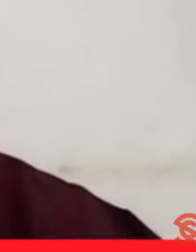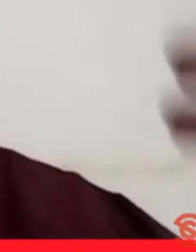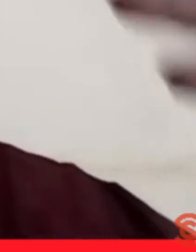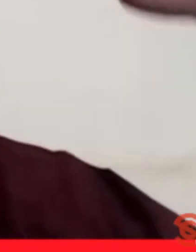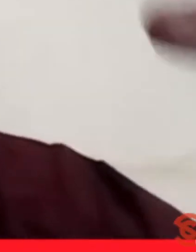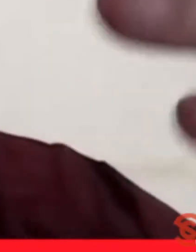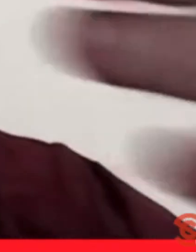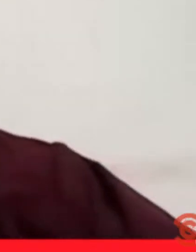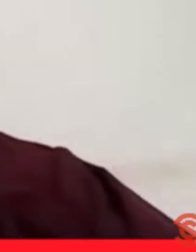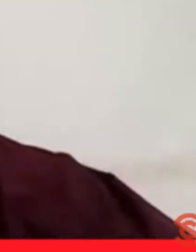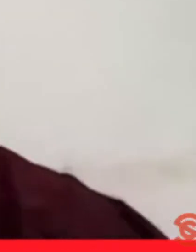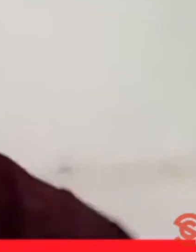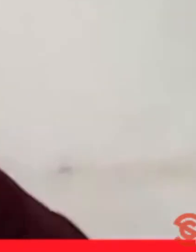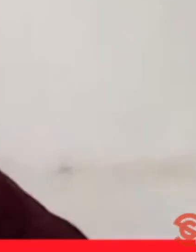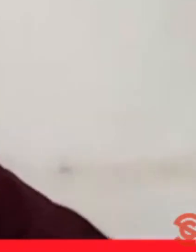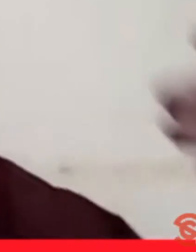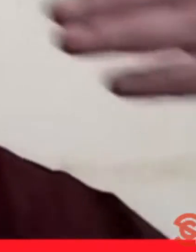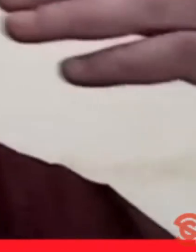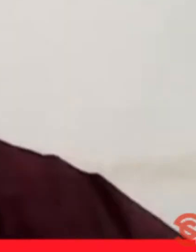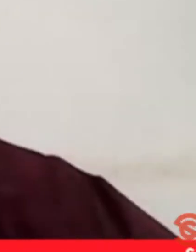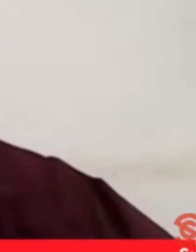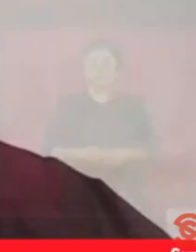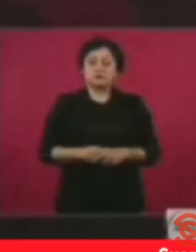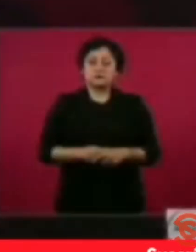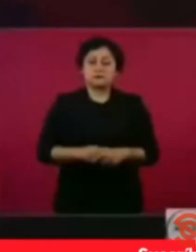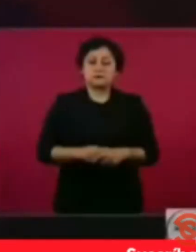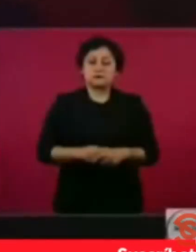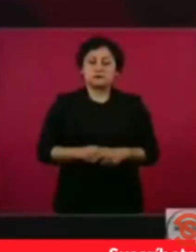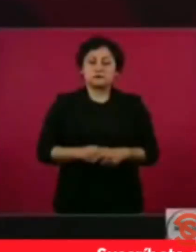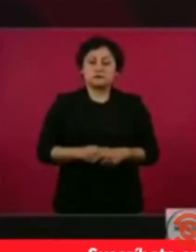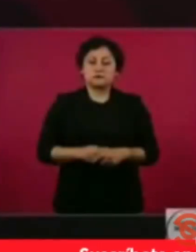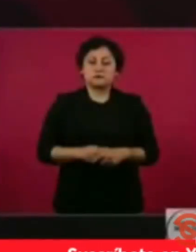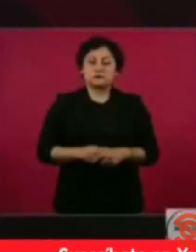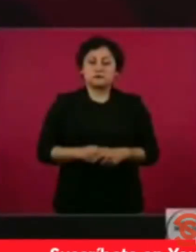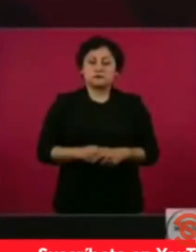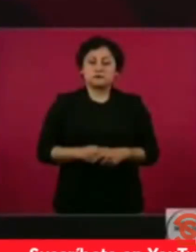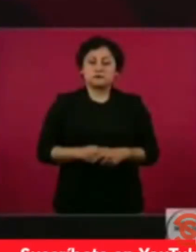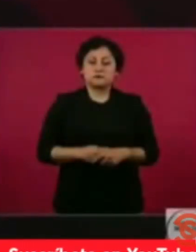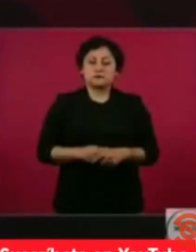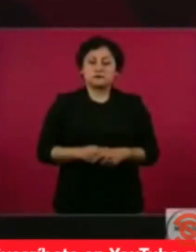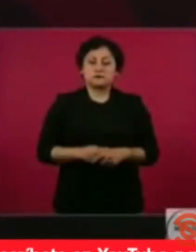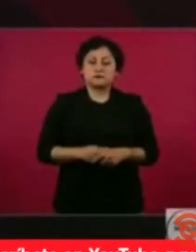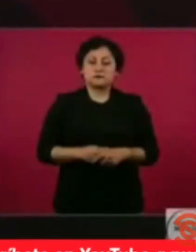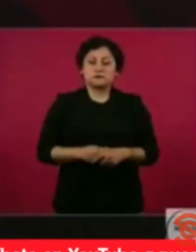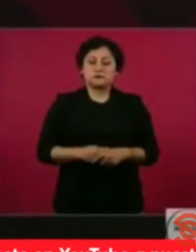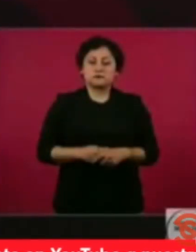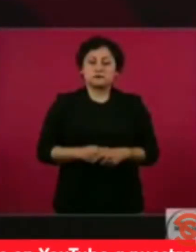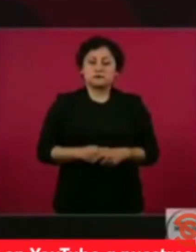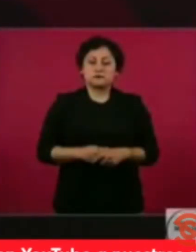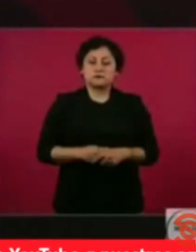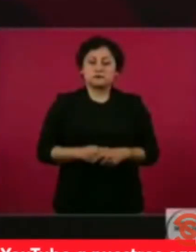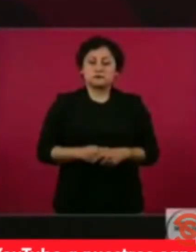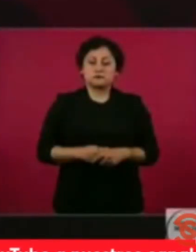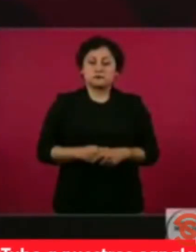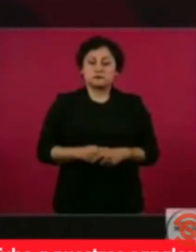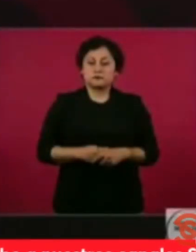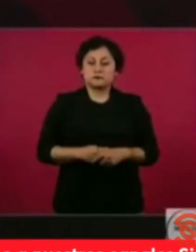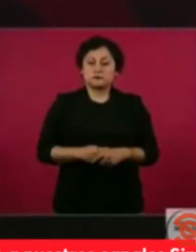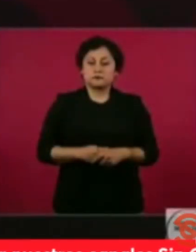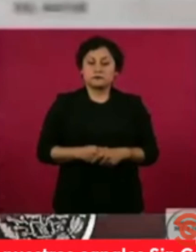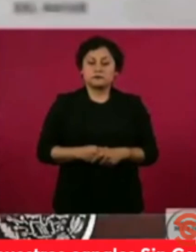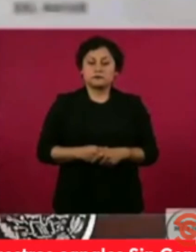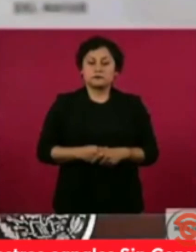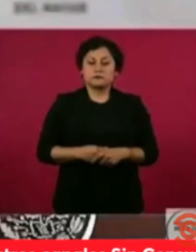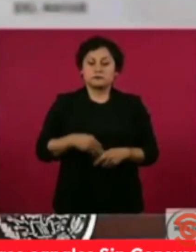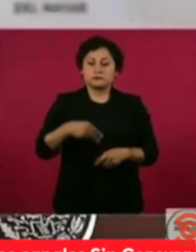reunión el 24 de agosto. Tenemos a don David listo el video del presidente, por favor. En